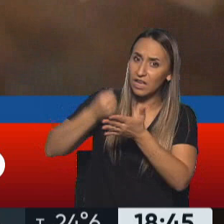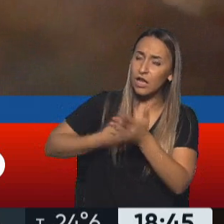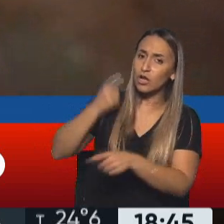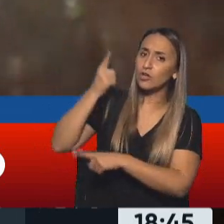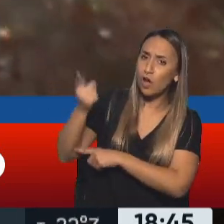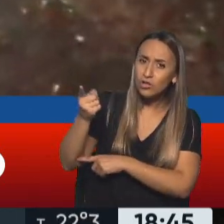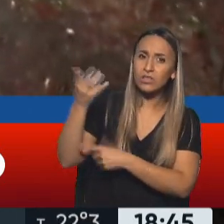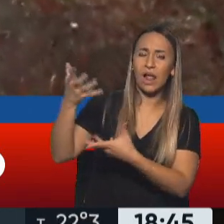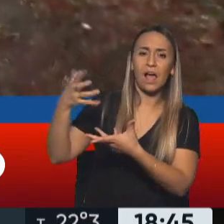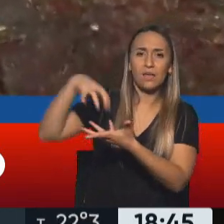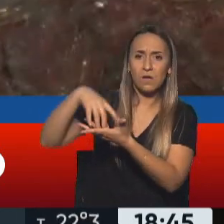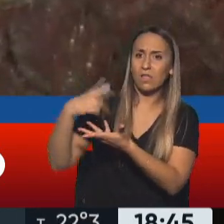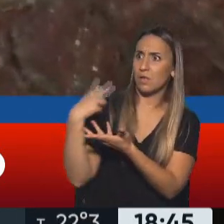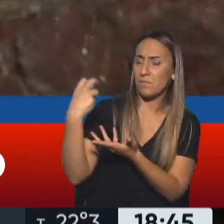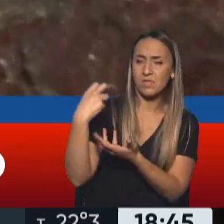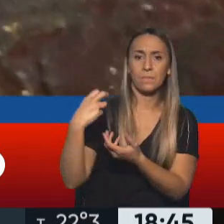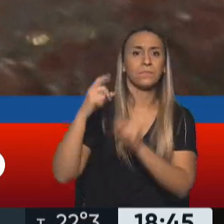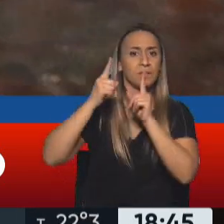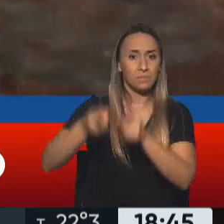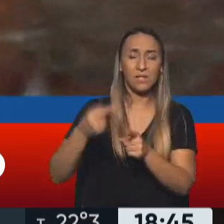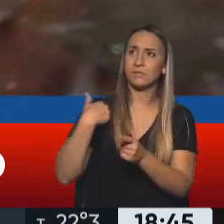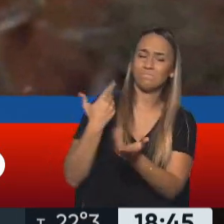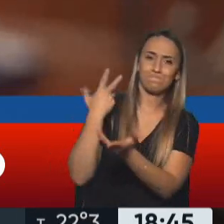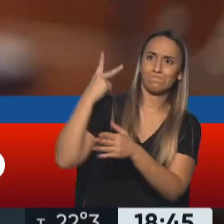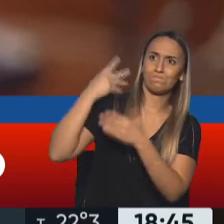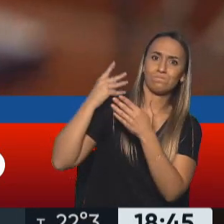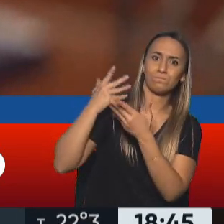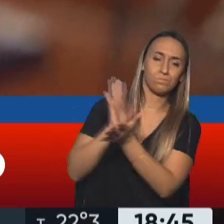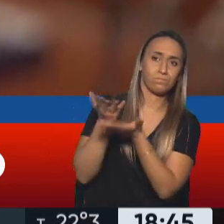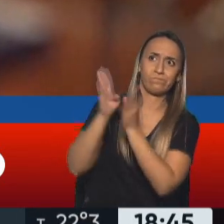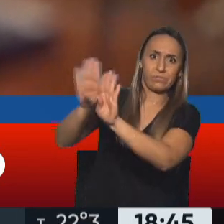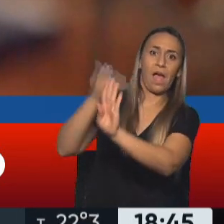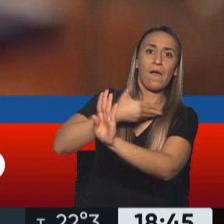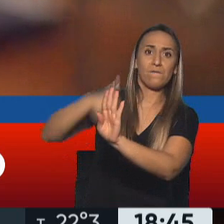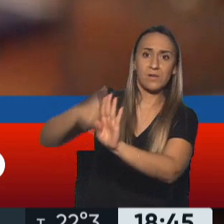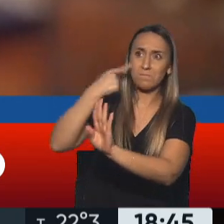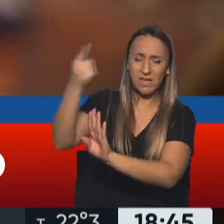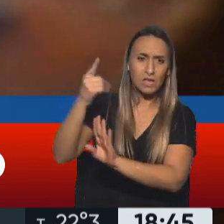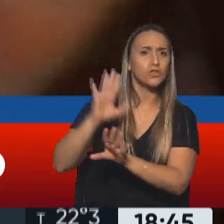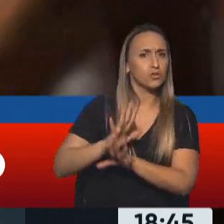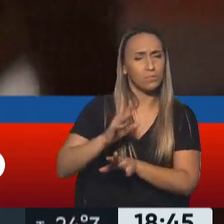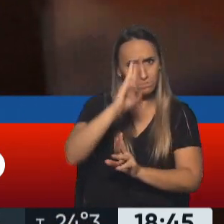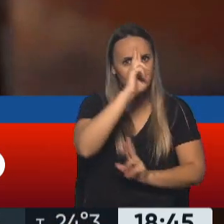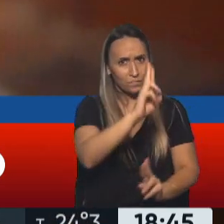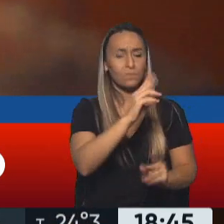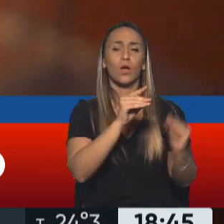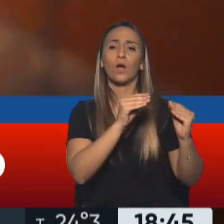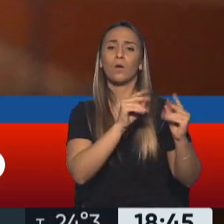quien mantuvo fuera del país al Fondo Monetario Internacional, cumpliendo el legado de mi compañero Néstor